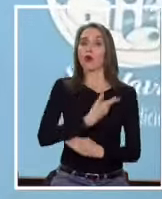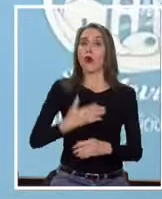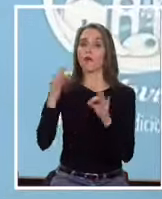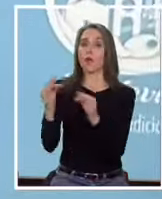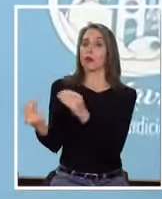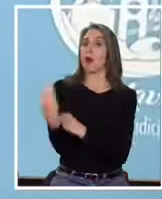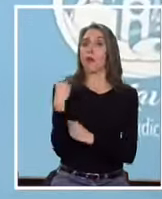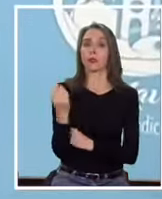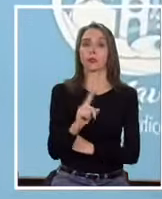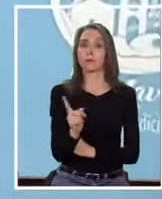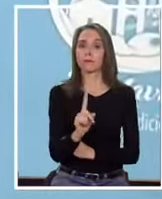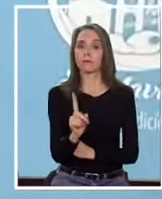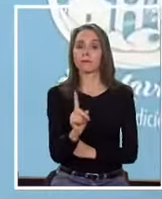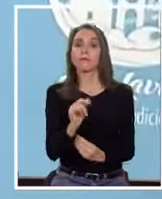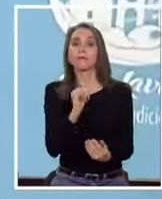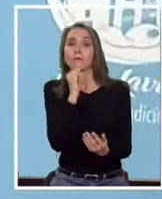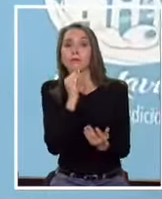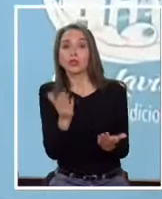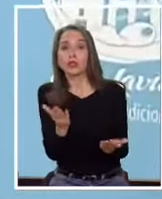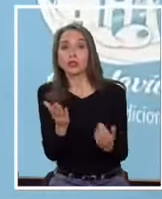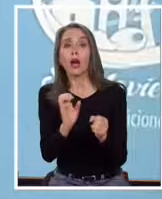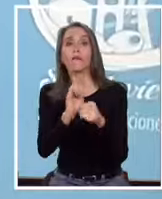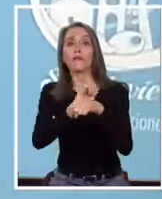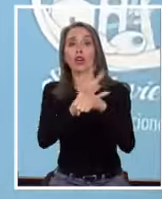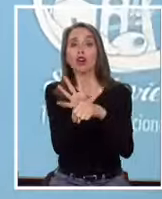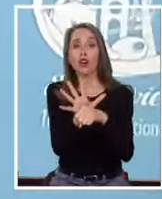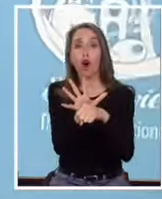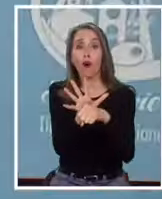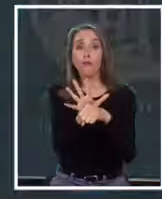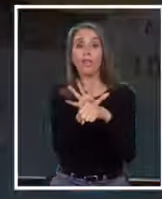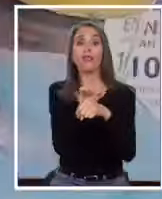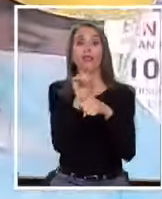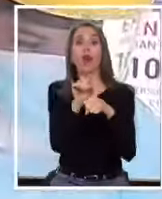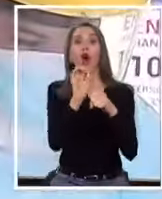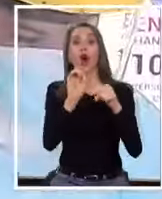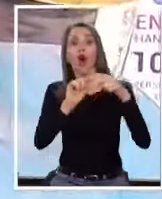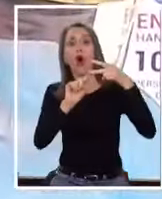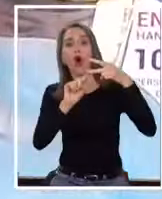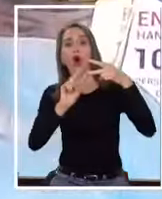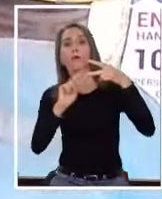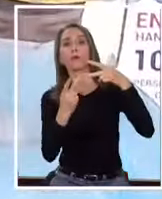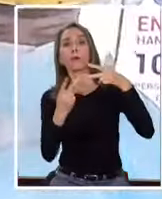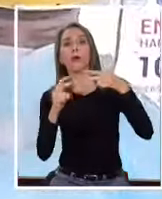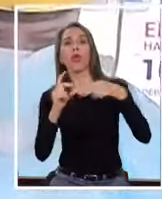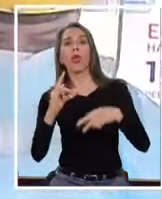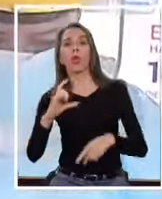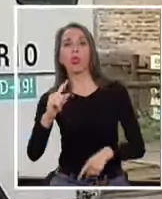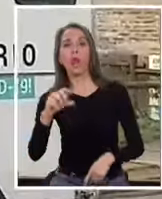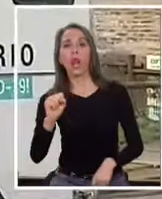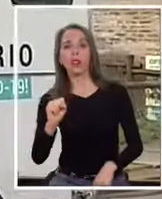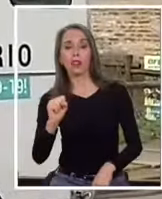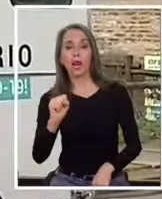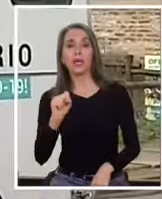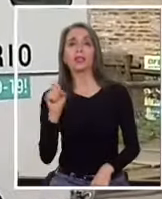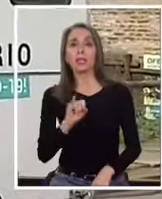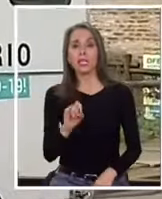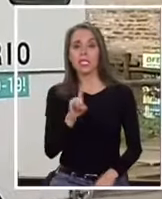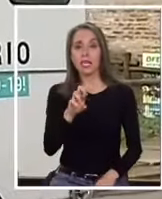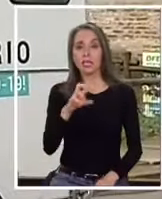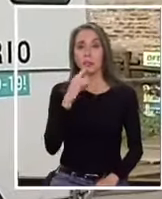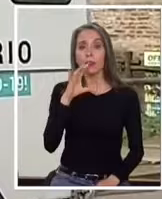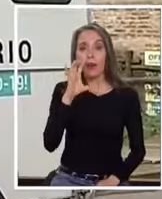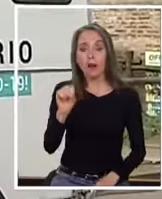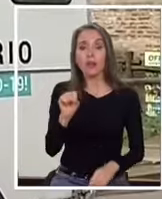oficialmente. No se sabe si es COVID o variante Delta. El ISP aclaró que lo que habían detectado era